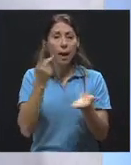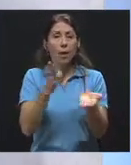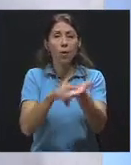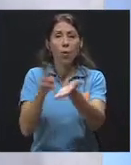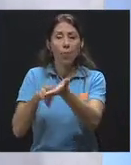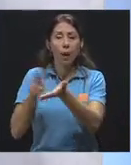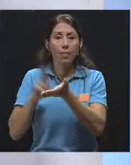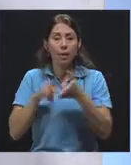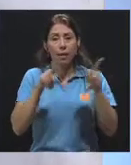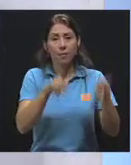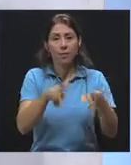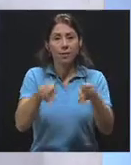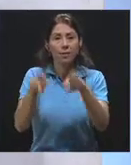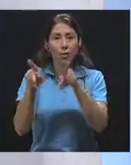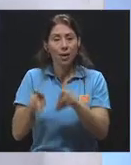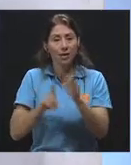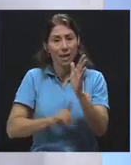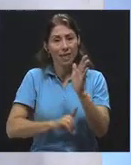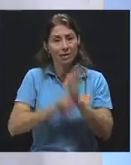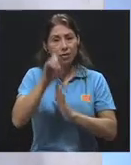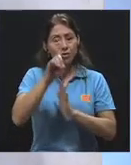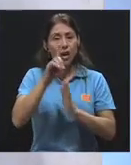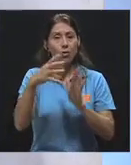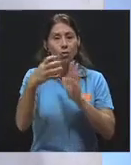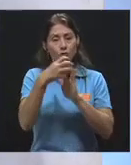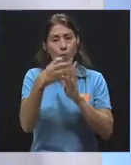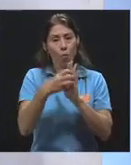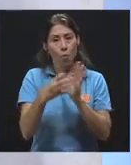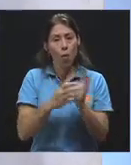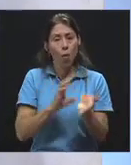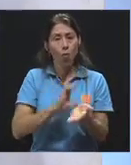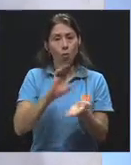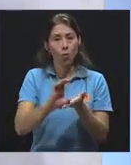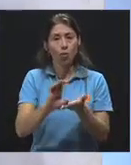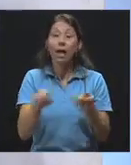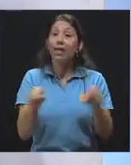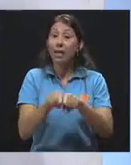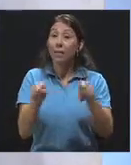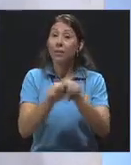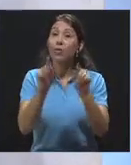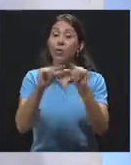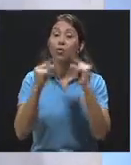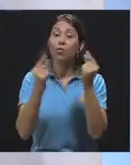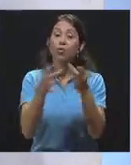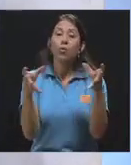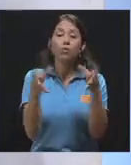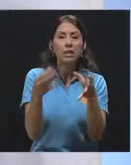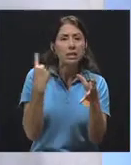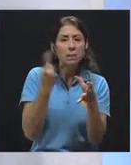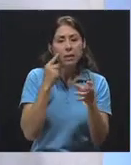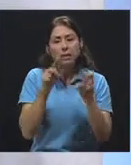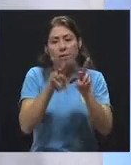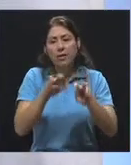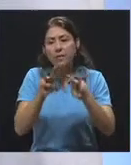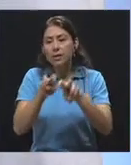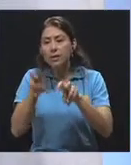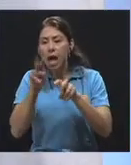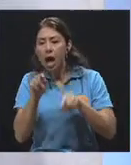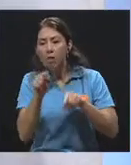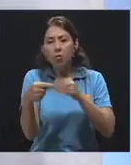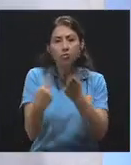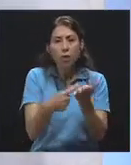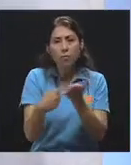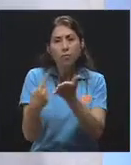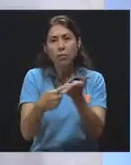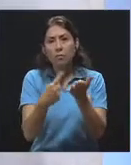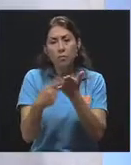las personas que desarrolló cada uno de los módulos, donde además había un consejo consultivo que estábamos revisando las, ¿verdad?, que se